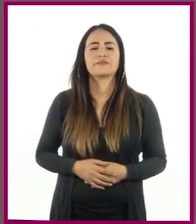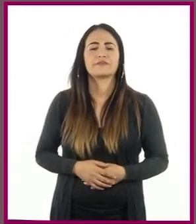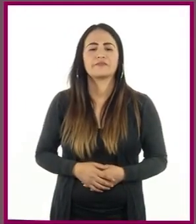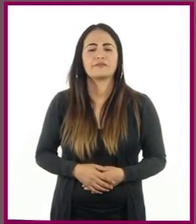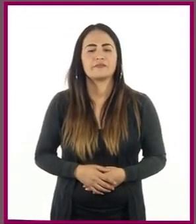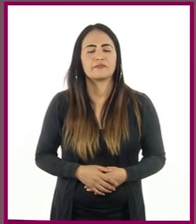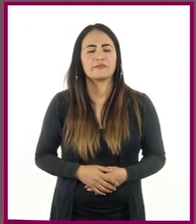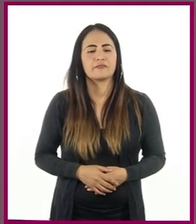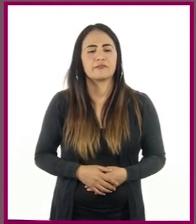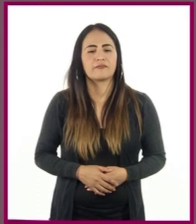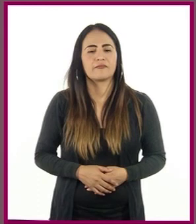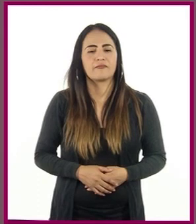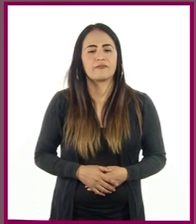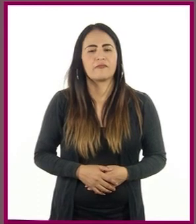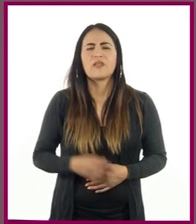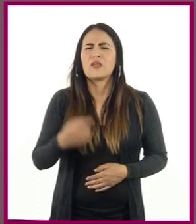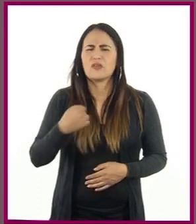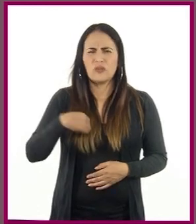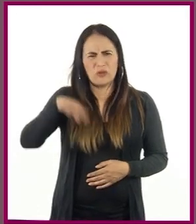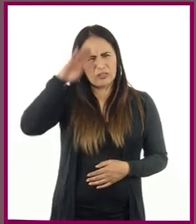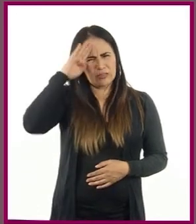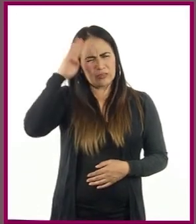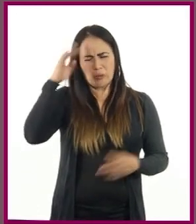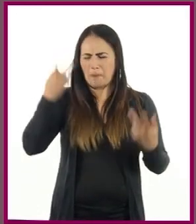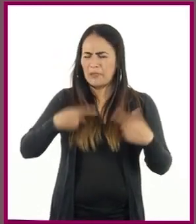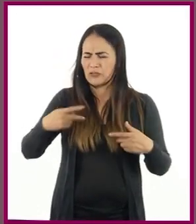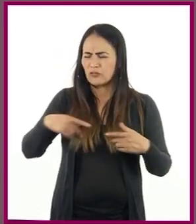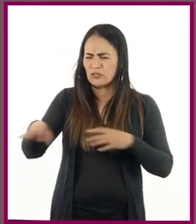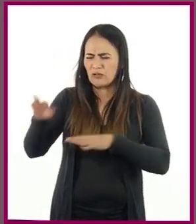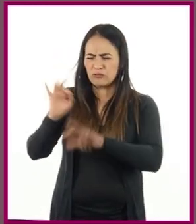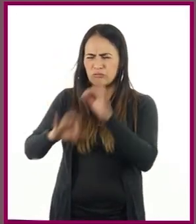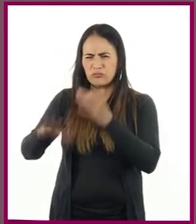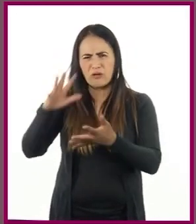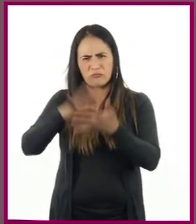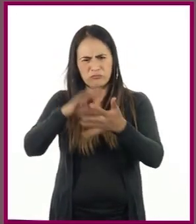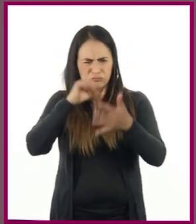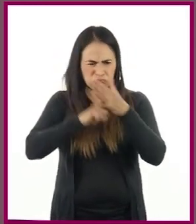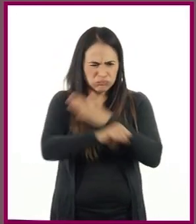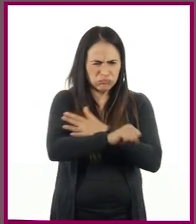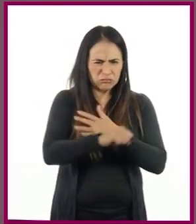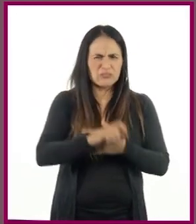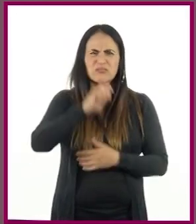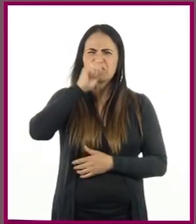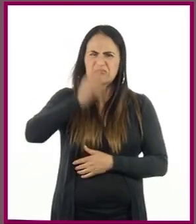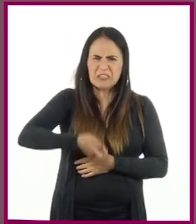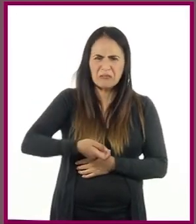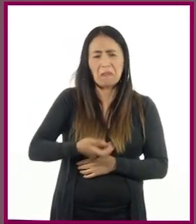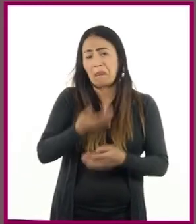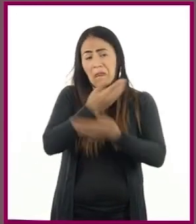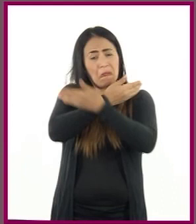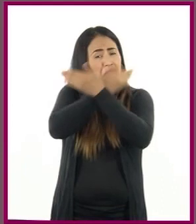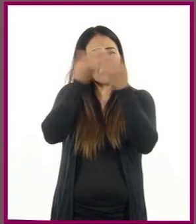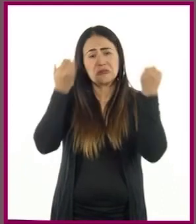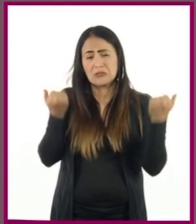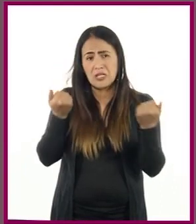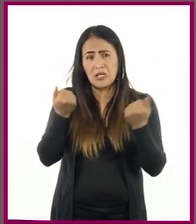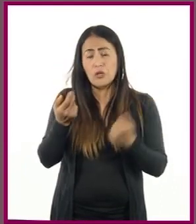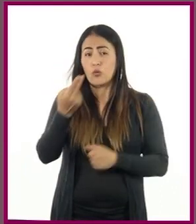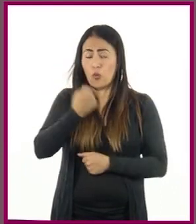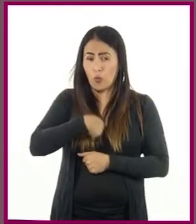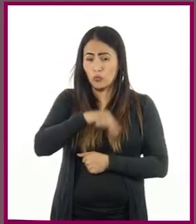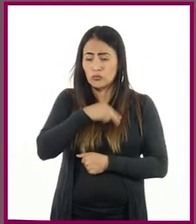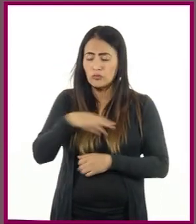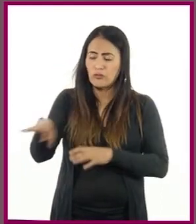Cuando oigo hablar de prisioneros y cosas así, no tengo idea de a qué se refieren. Nosotros no hacíamos